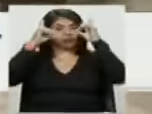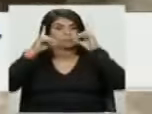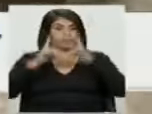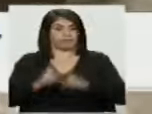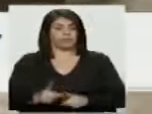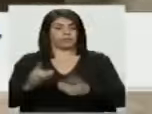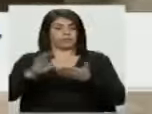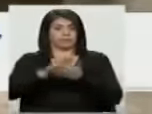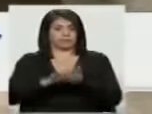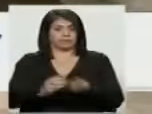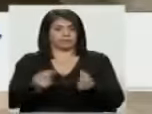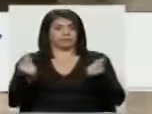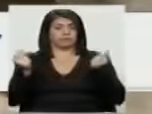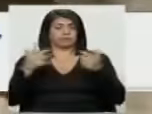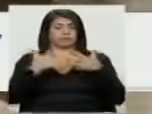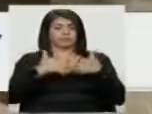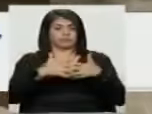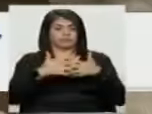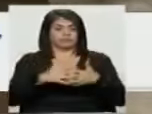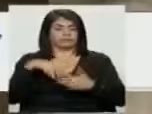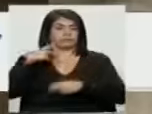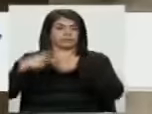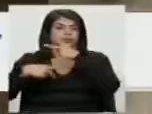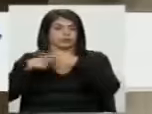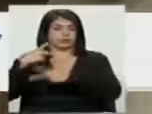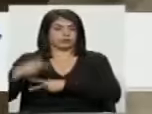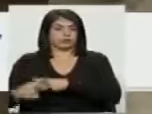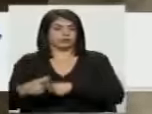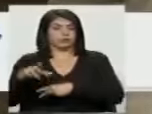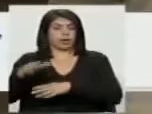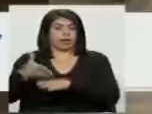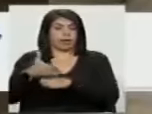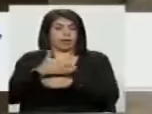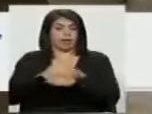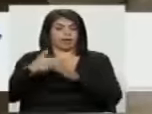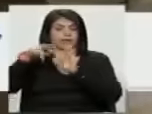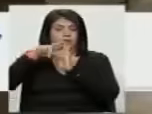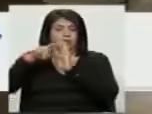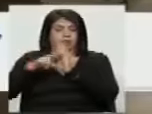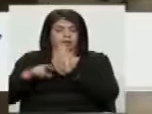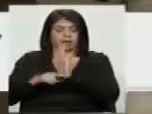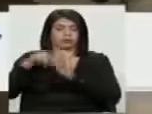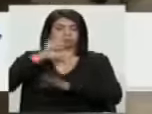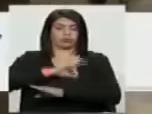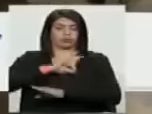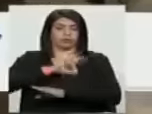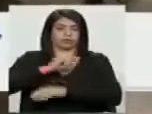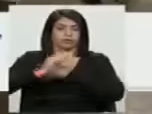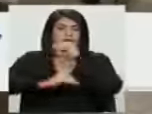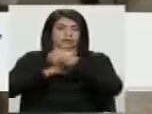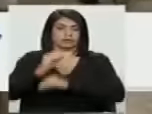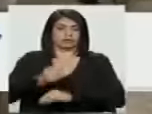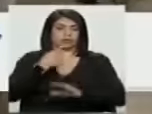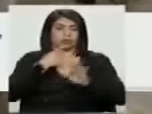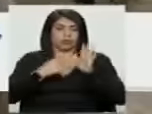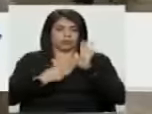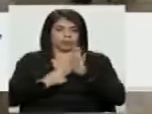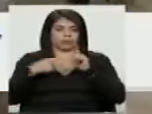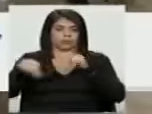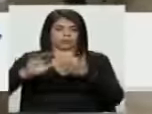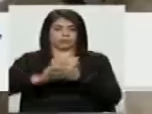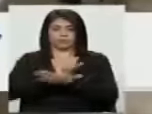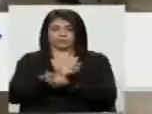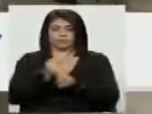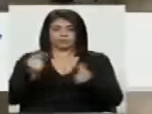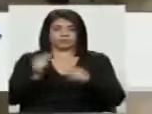de disolución. Se procederá con los procedimientos previstos en el Estatuto Social para llevar a cabo la correspondiente